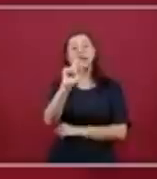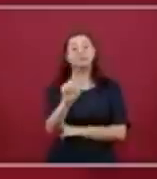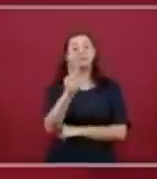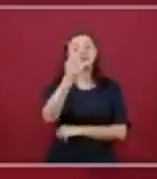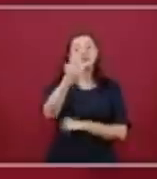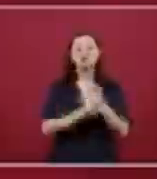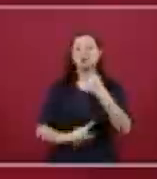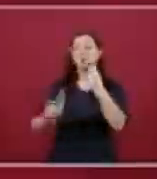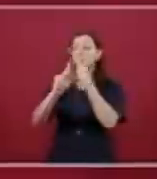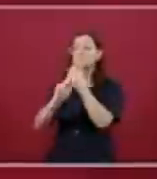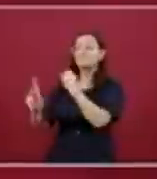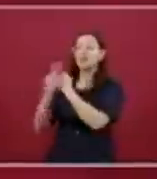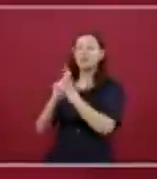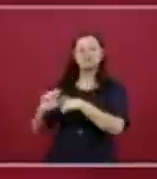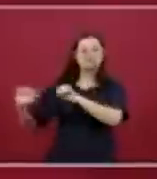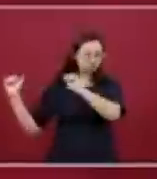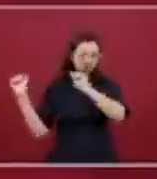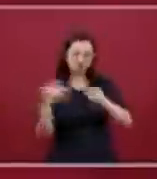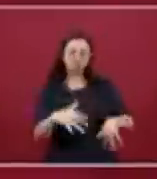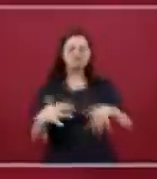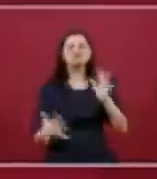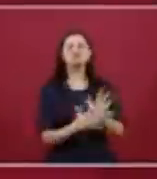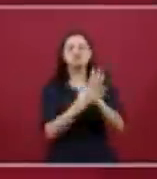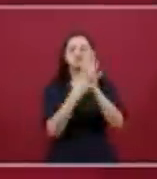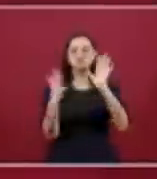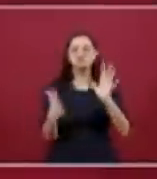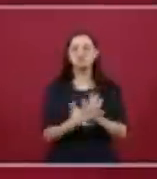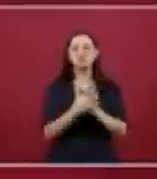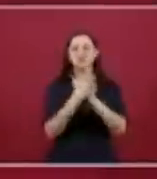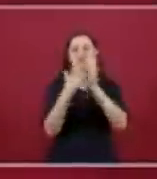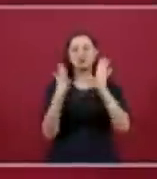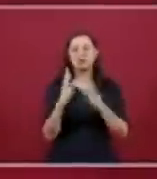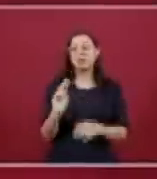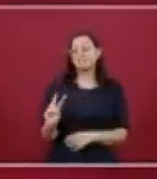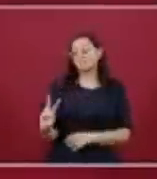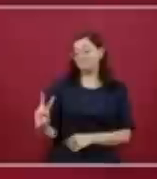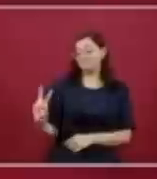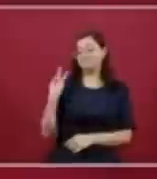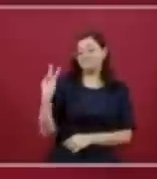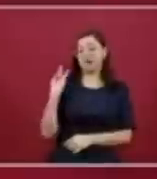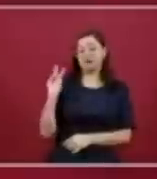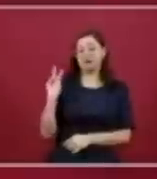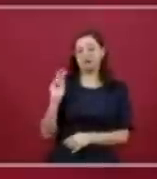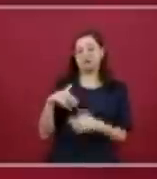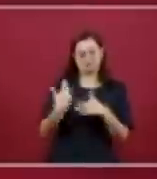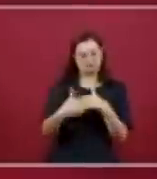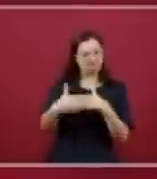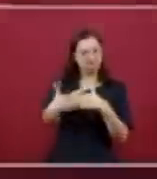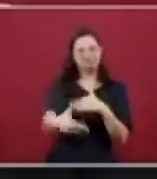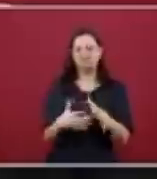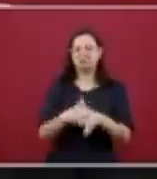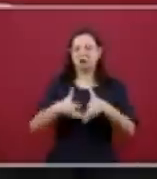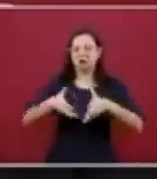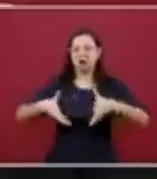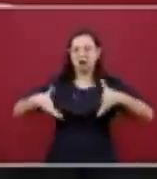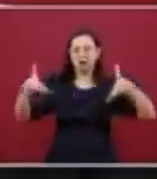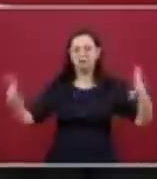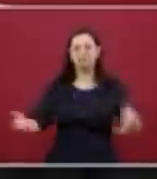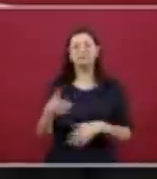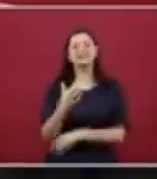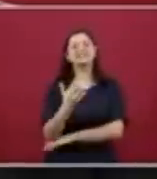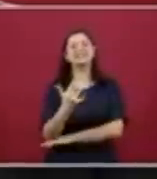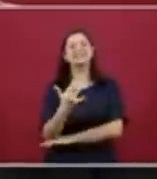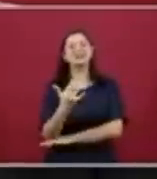han participado. Con este es dato del viernes, sigue en aumento. Hay más de